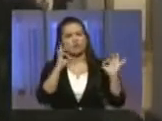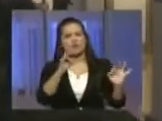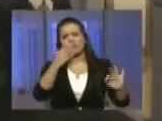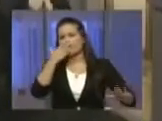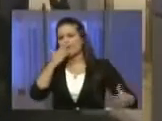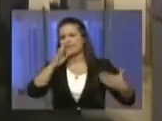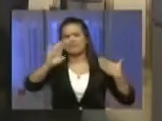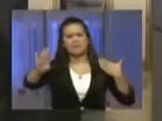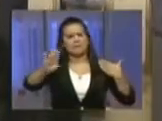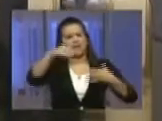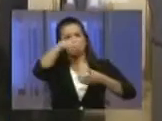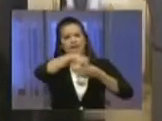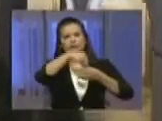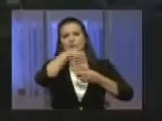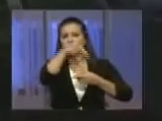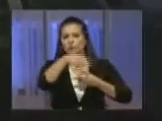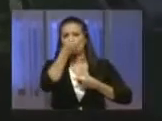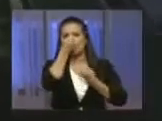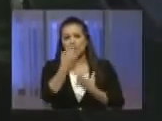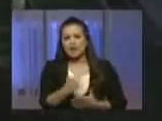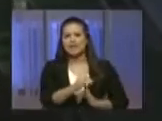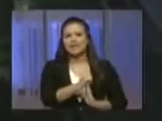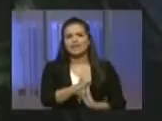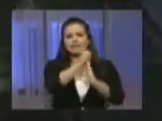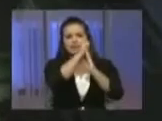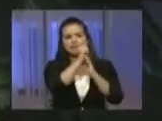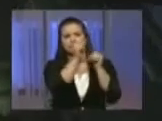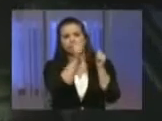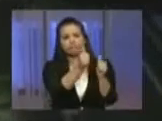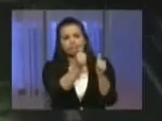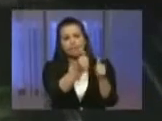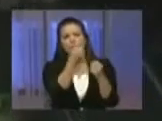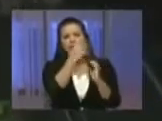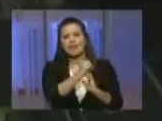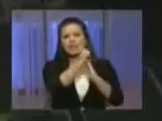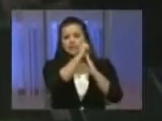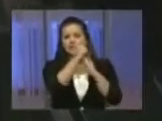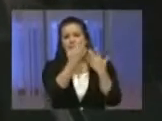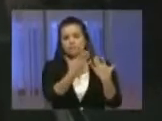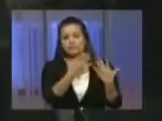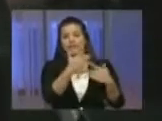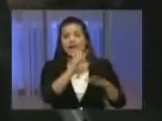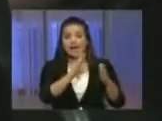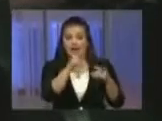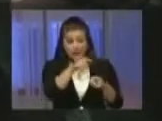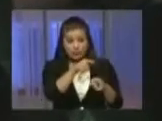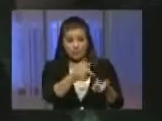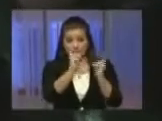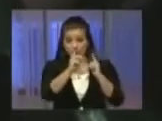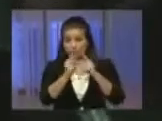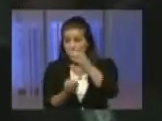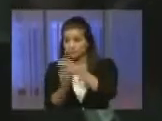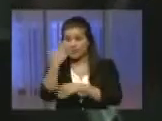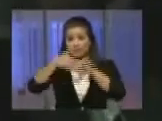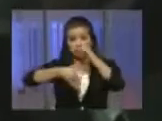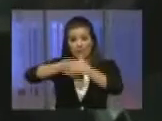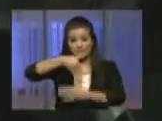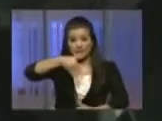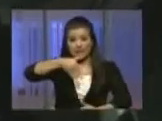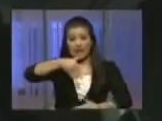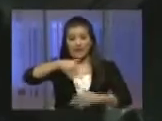esa liderazgo maravilloso que hizo posible que en Suramérica aquí en nuestro territorio